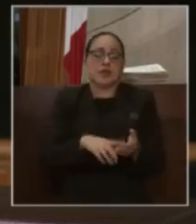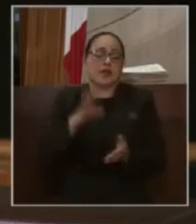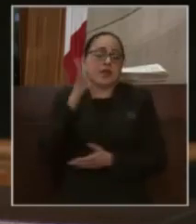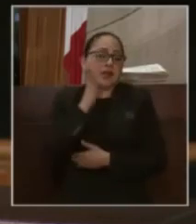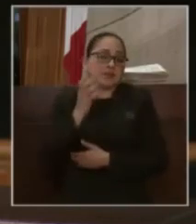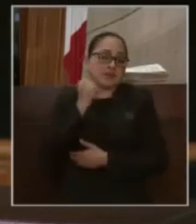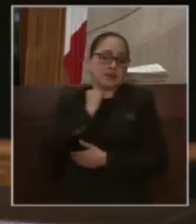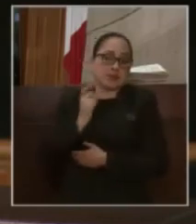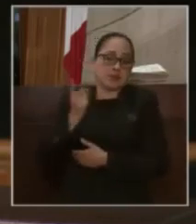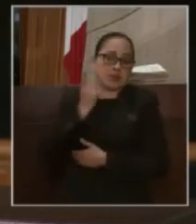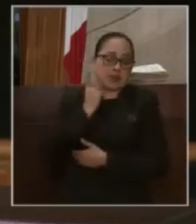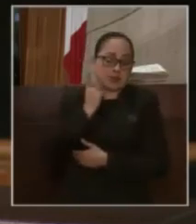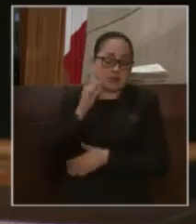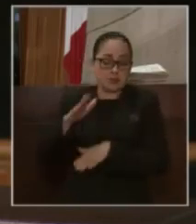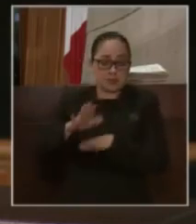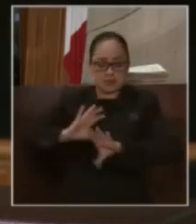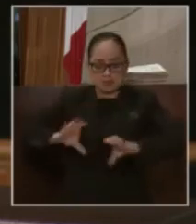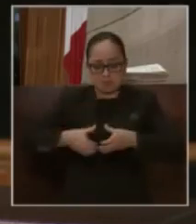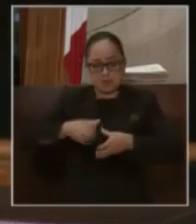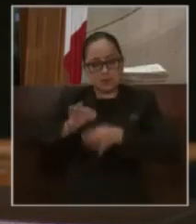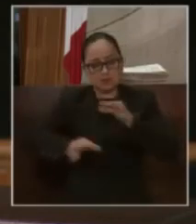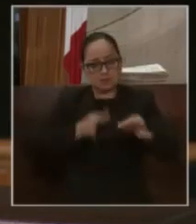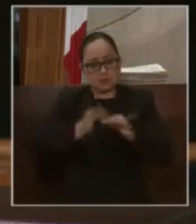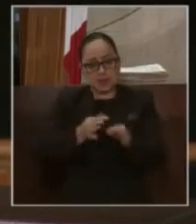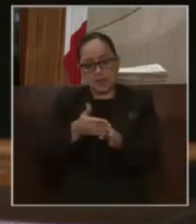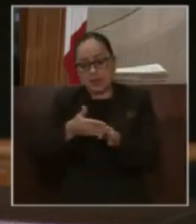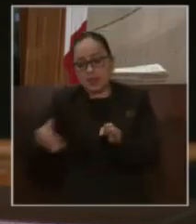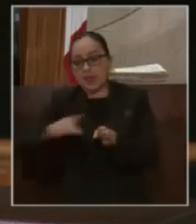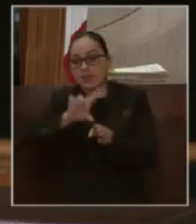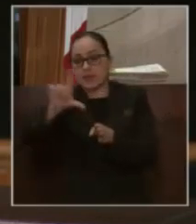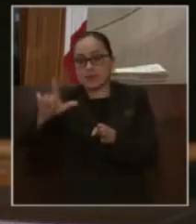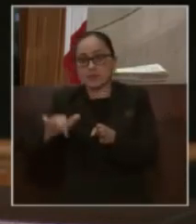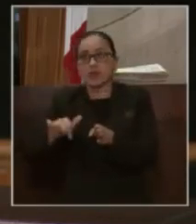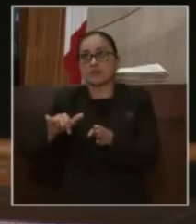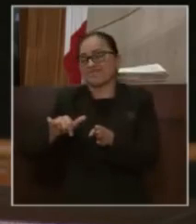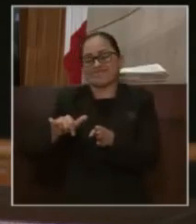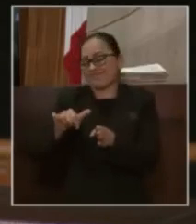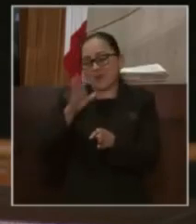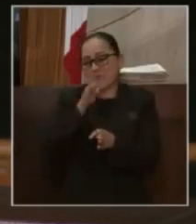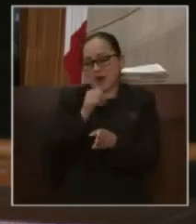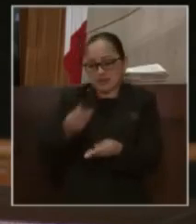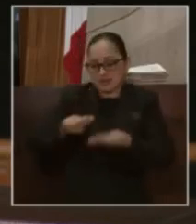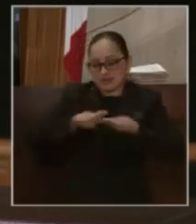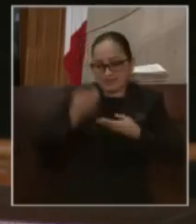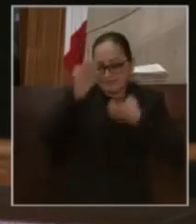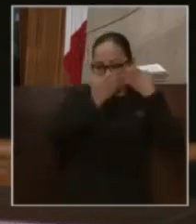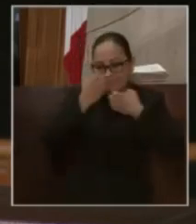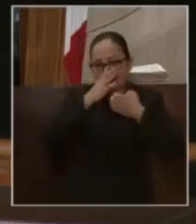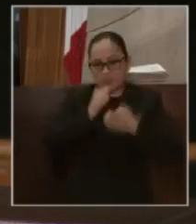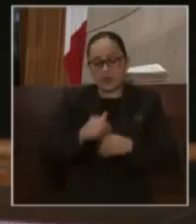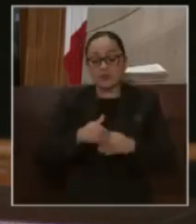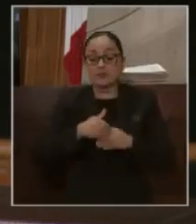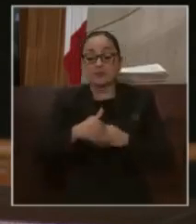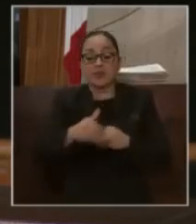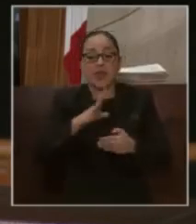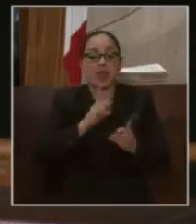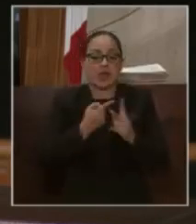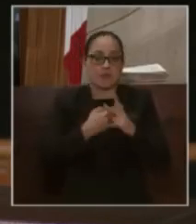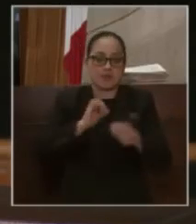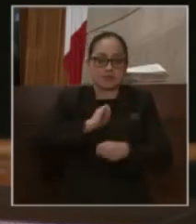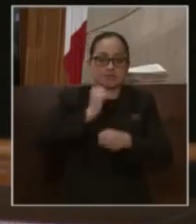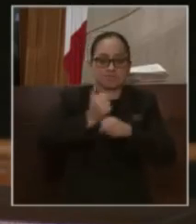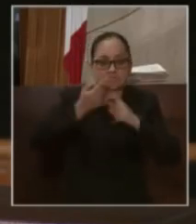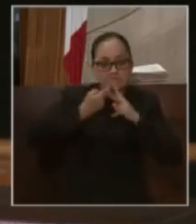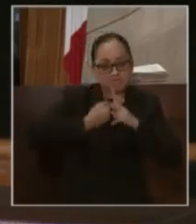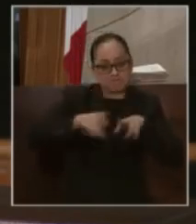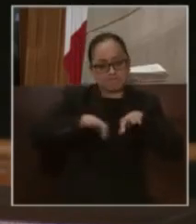la Unión, ya que en su caso las que llegarán se tornan ya irreparables. En unas horas habrá de instalarse e